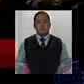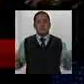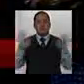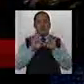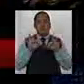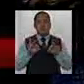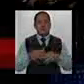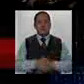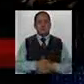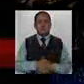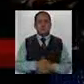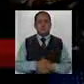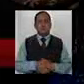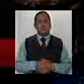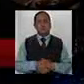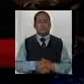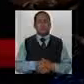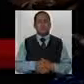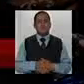importantísimo, ¿no?